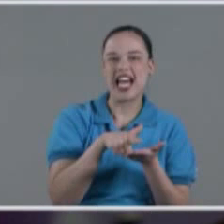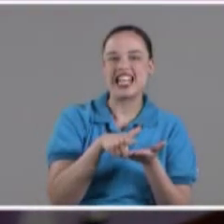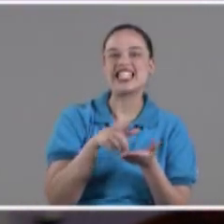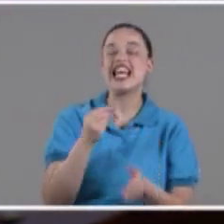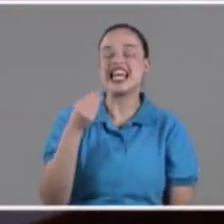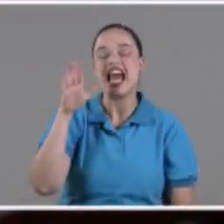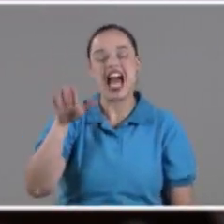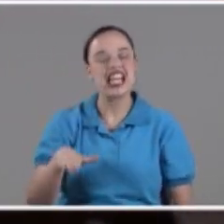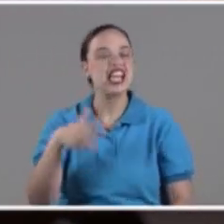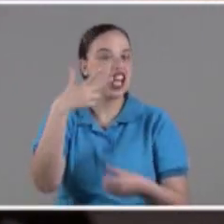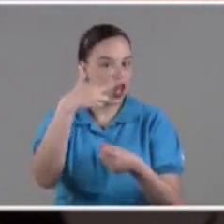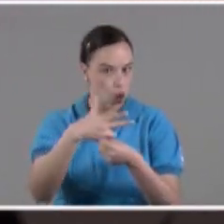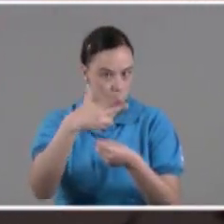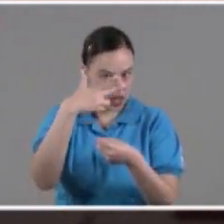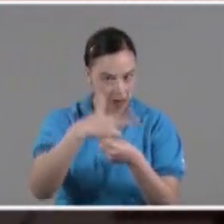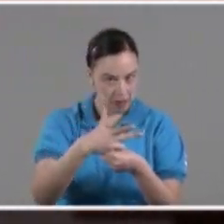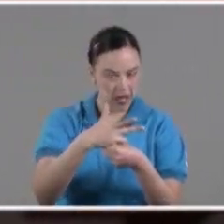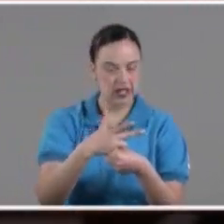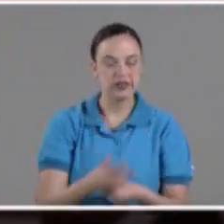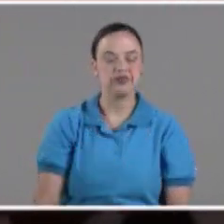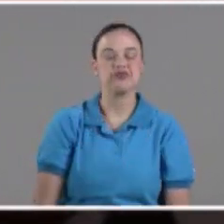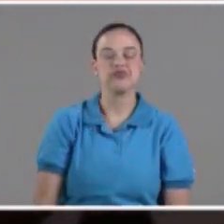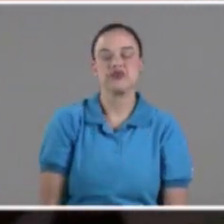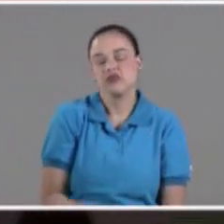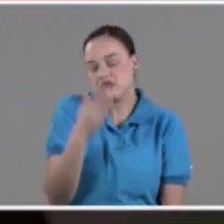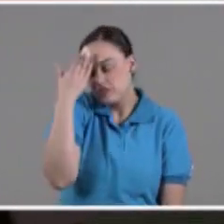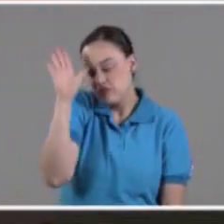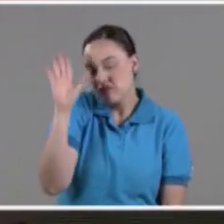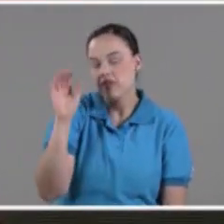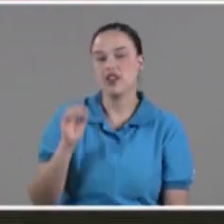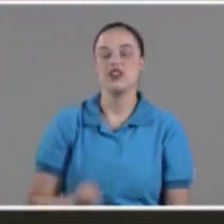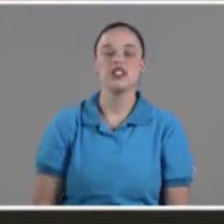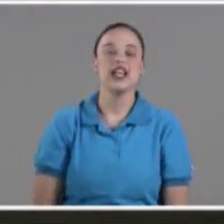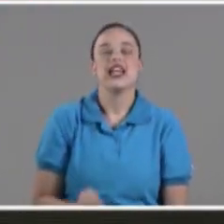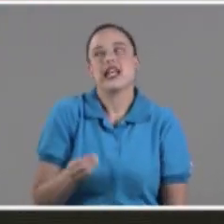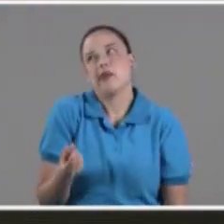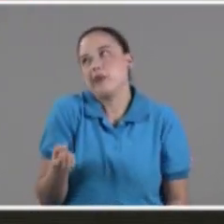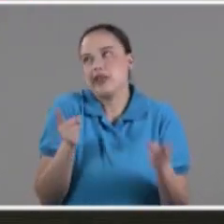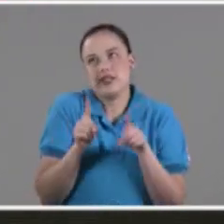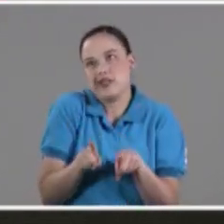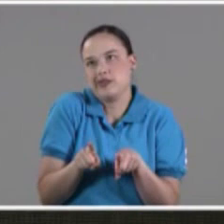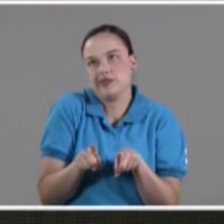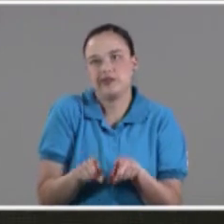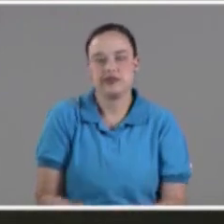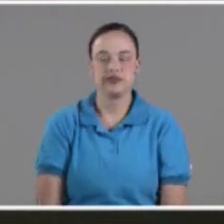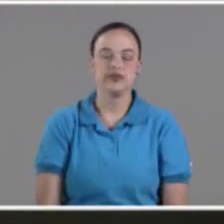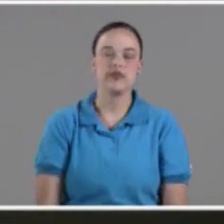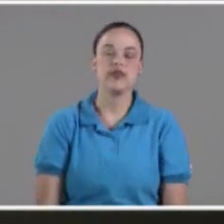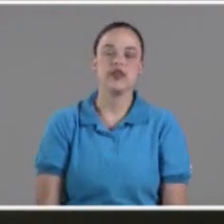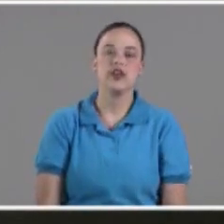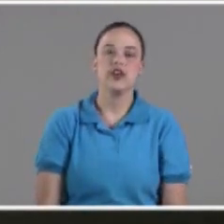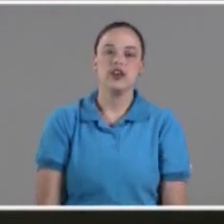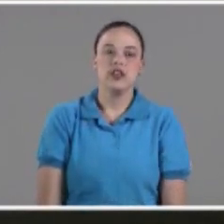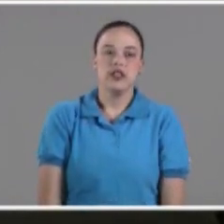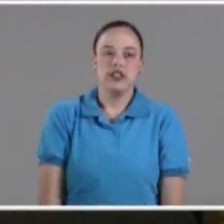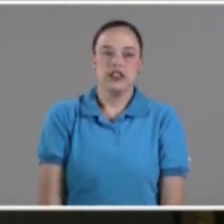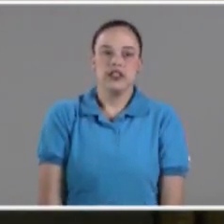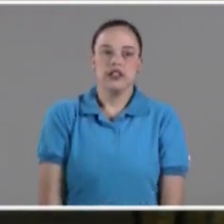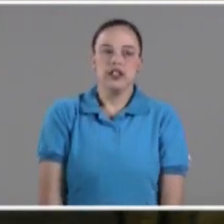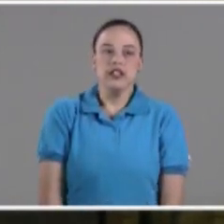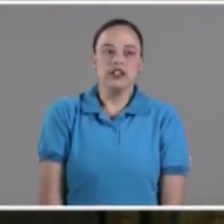Entonces yo no sé si es que uno se malacostumbra o qué pasa o se bien acostumbra verdad